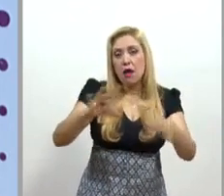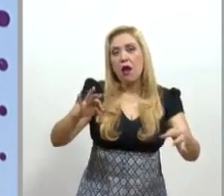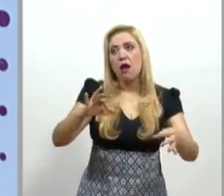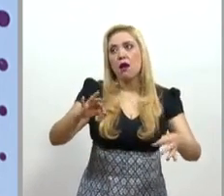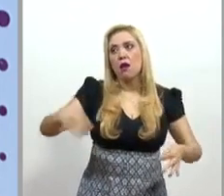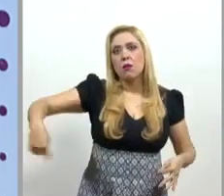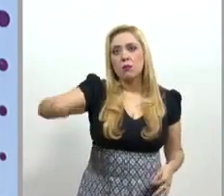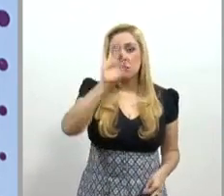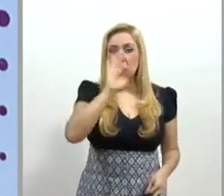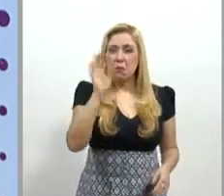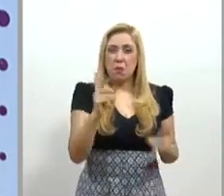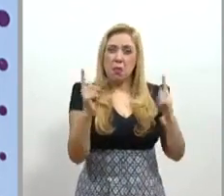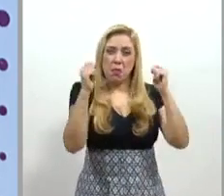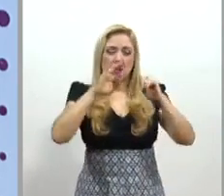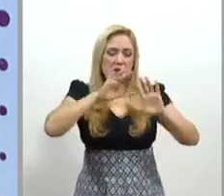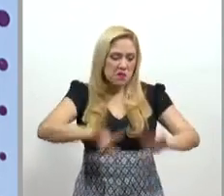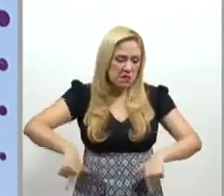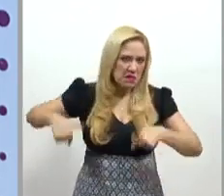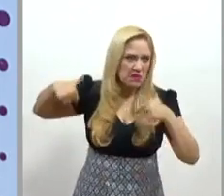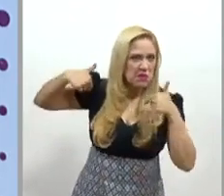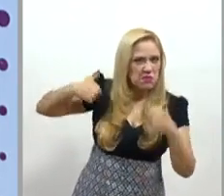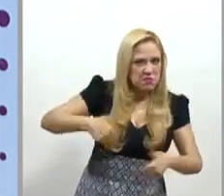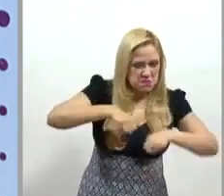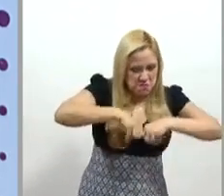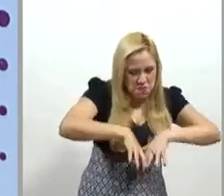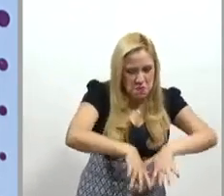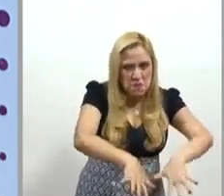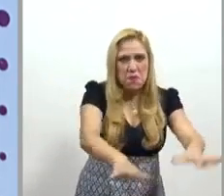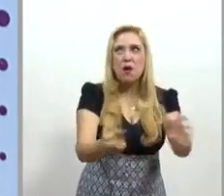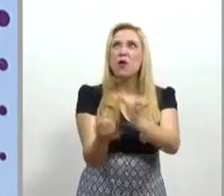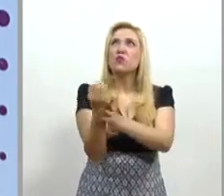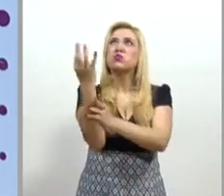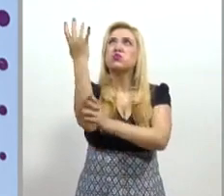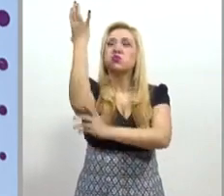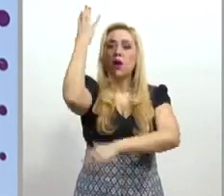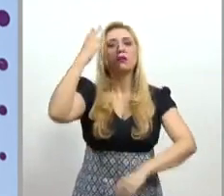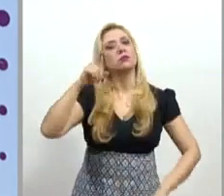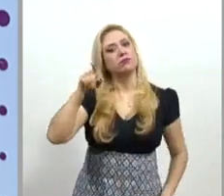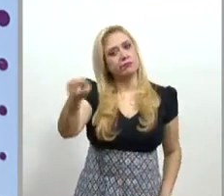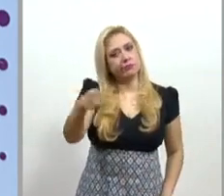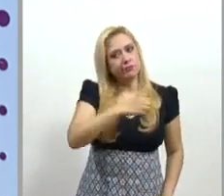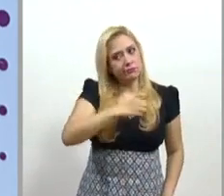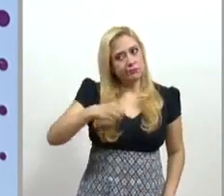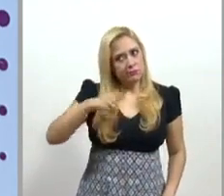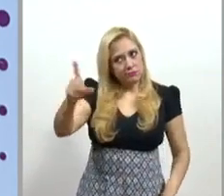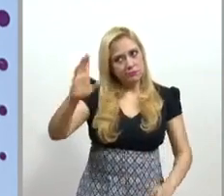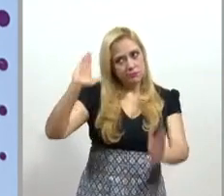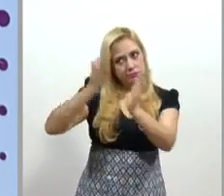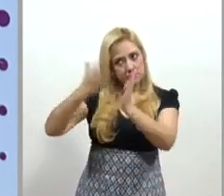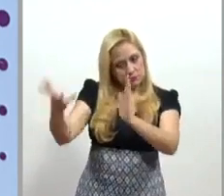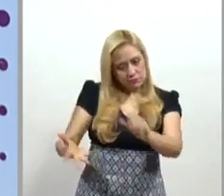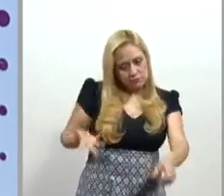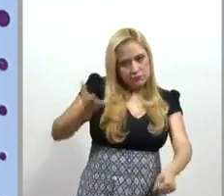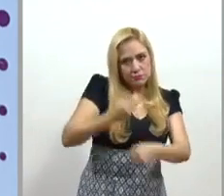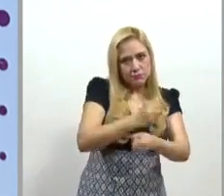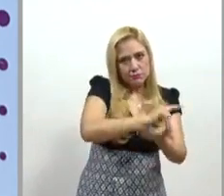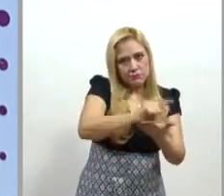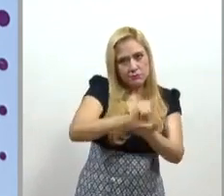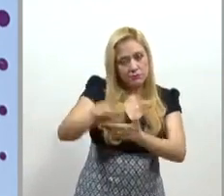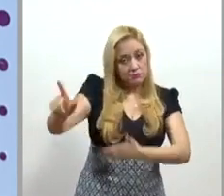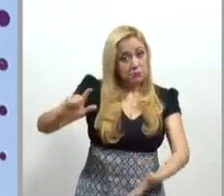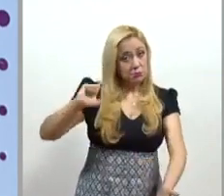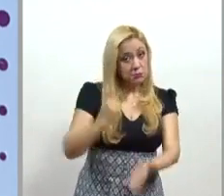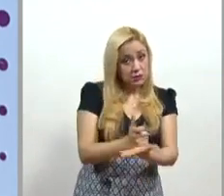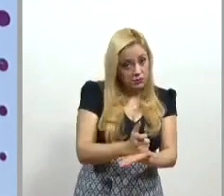daño medioambiental o haga una afectación medioambiental tiene la obligación de repararlo. Entonces, parece que el reconocimiento del